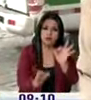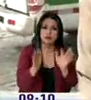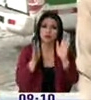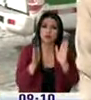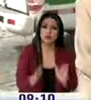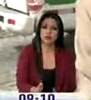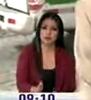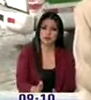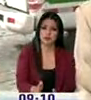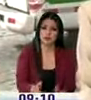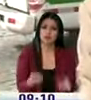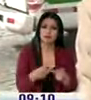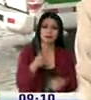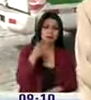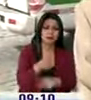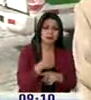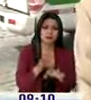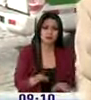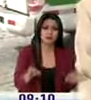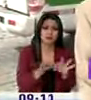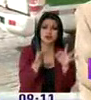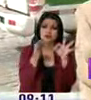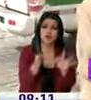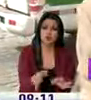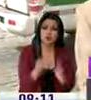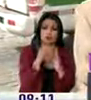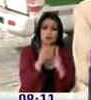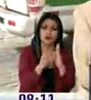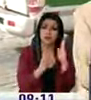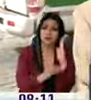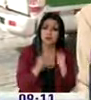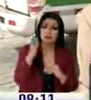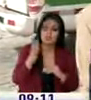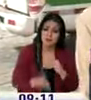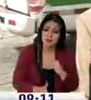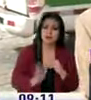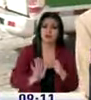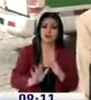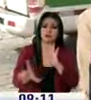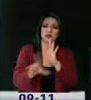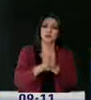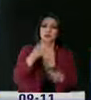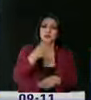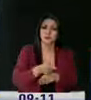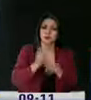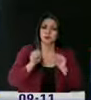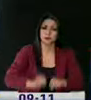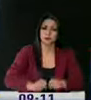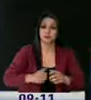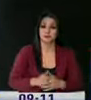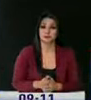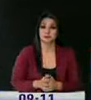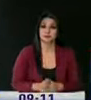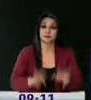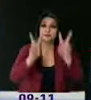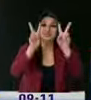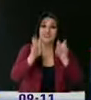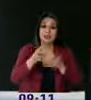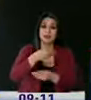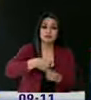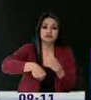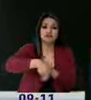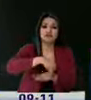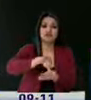ser absolutamente exigente en el cumplimiento de los términos, plazos y condiciones que la ley establece. Respecto al ámbito de la